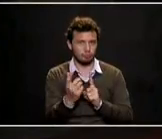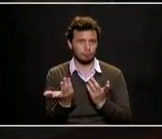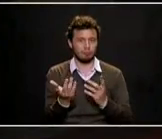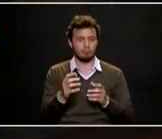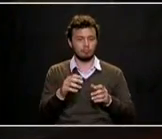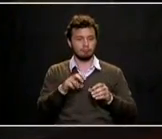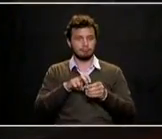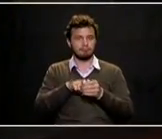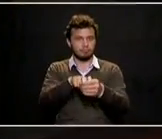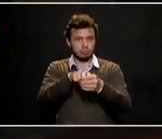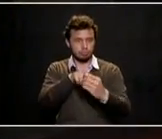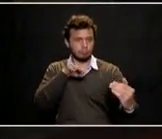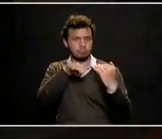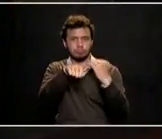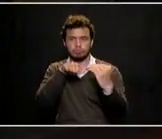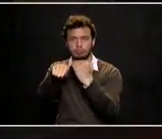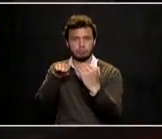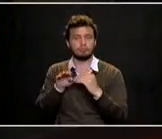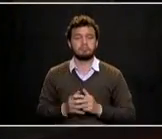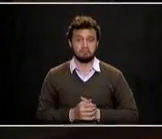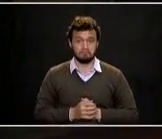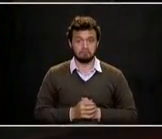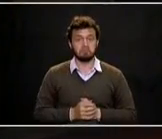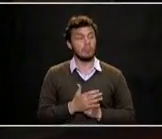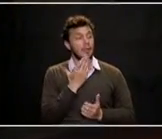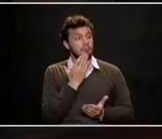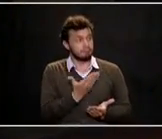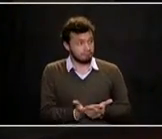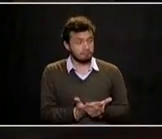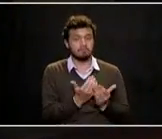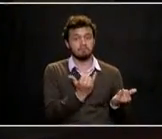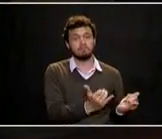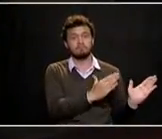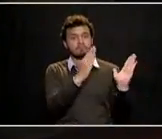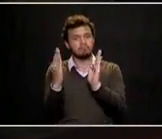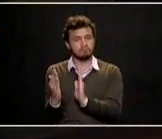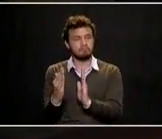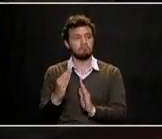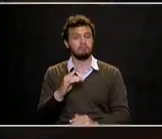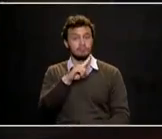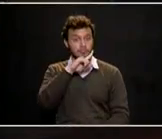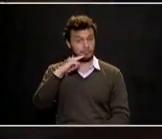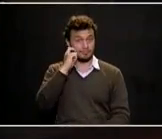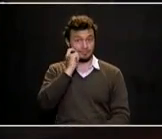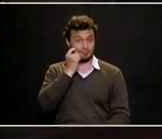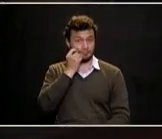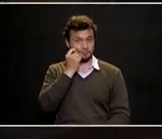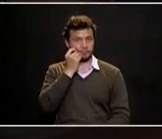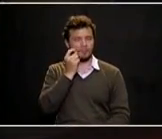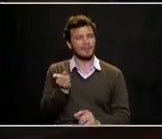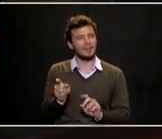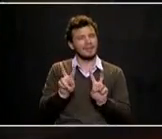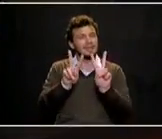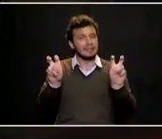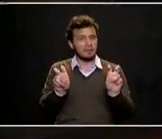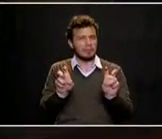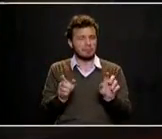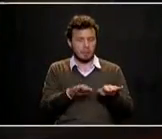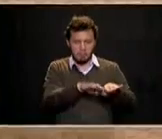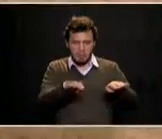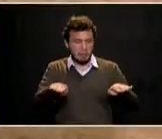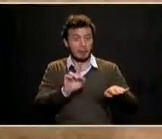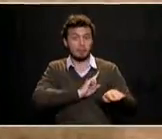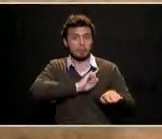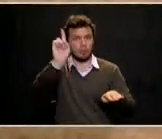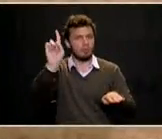Muchísimas gracias, candidata. Ahora el turno es para el candidato Daniel Quintero, específicamente sobre este tema de mal parqueo. Bueno,